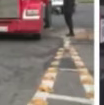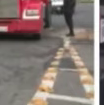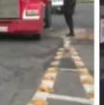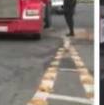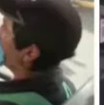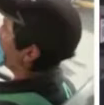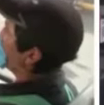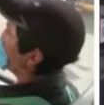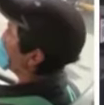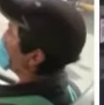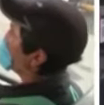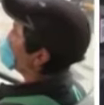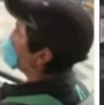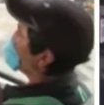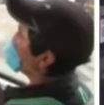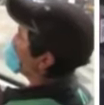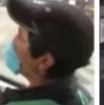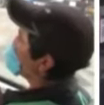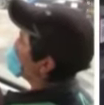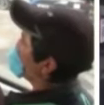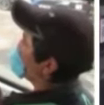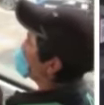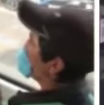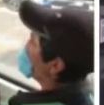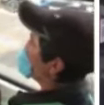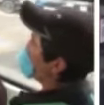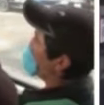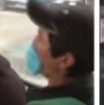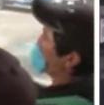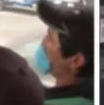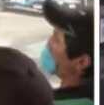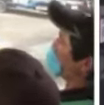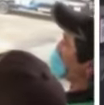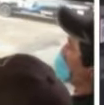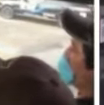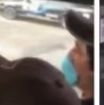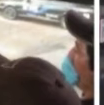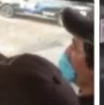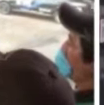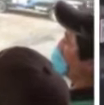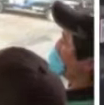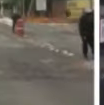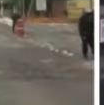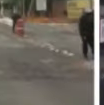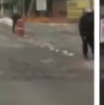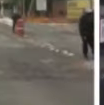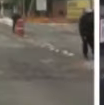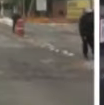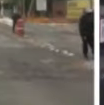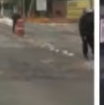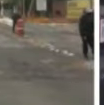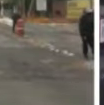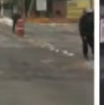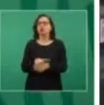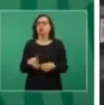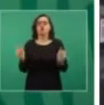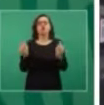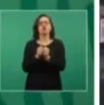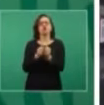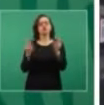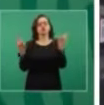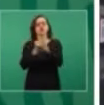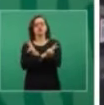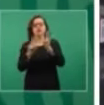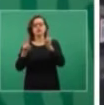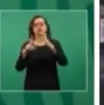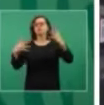no empata? ¿Por qué no, digamos, cruza casa y actualiza los datos y comienza el día de mañana y pasado mañana a